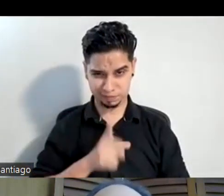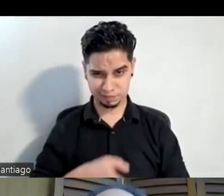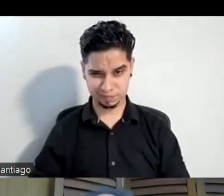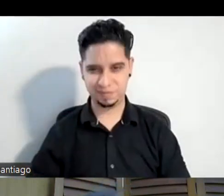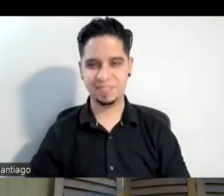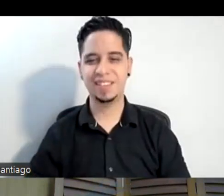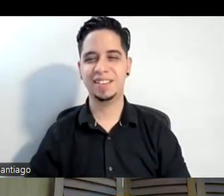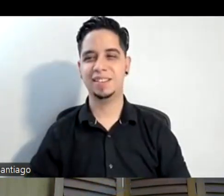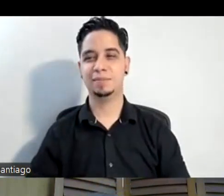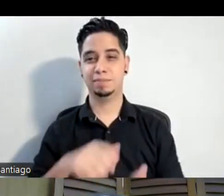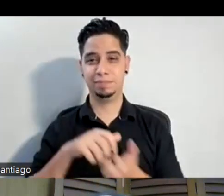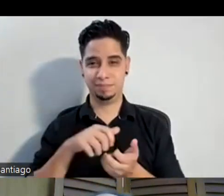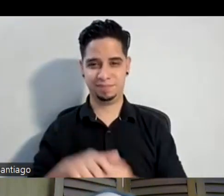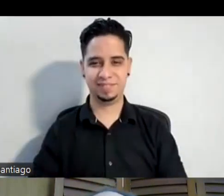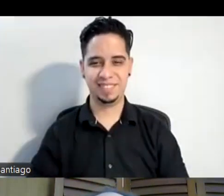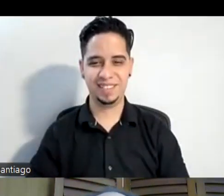Ok.